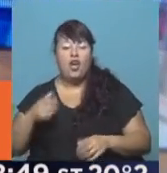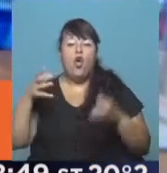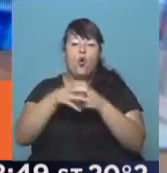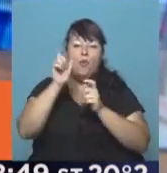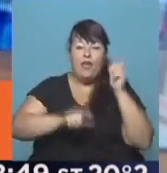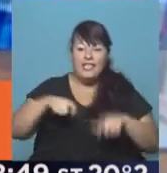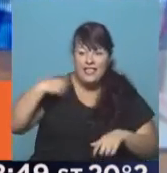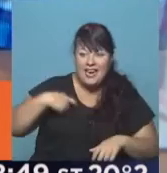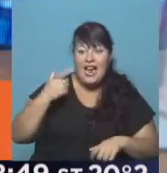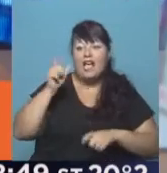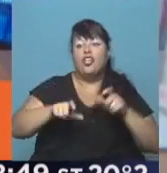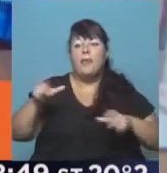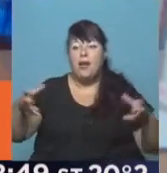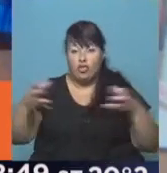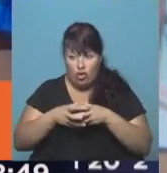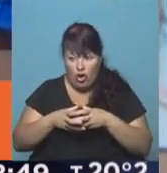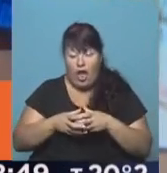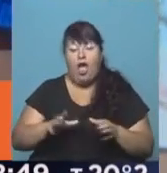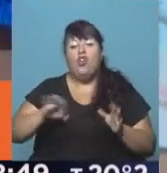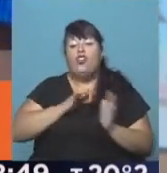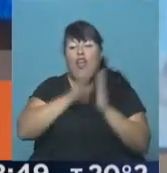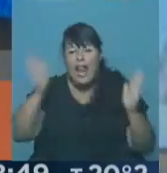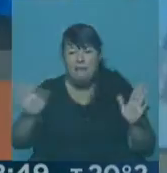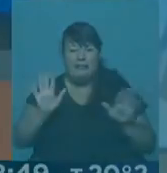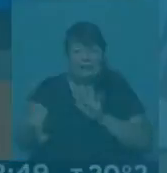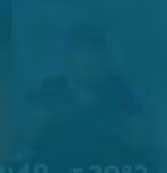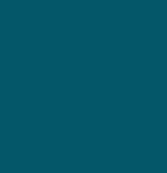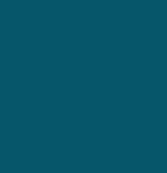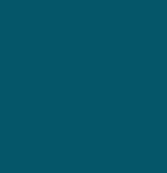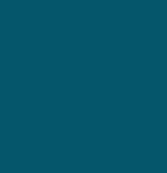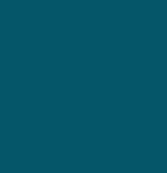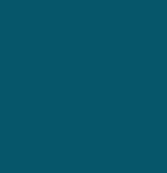sindicales y las organizaciones sociales durante todo el año pasado